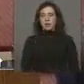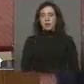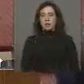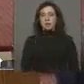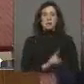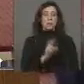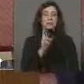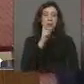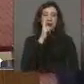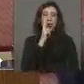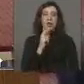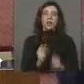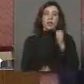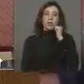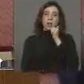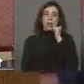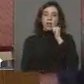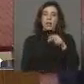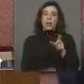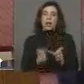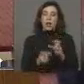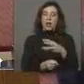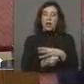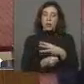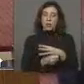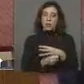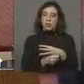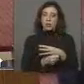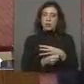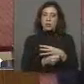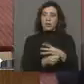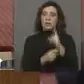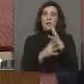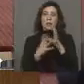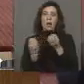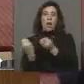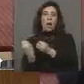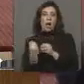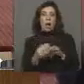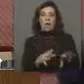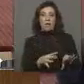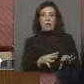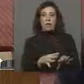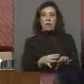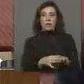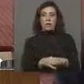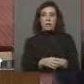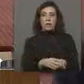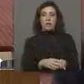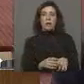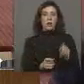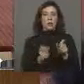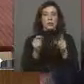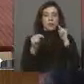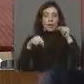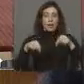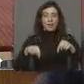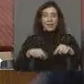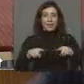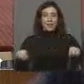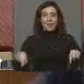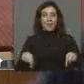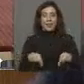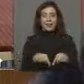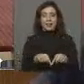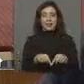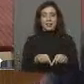novedad el hecho de que cada día nuestros adultos mayores se encuentran más abandonados. Más de alguno de los que se encuentran aquí presentes en la